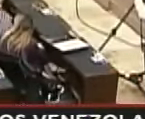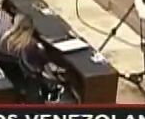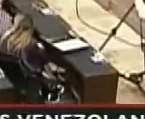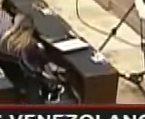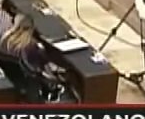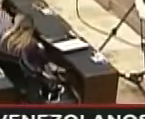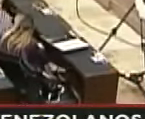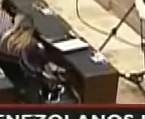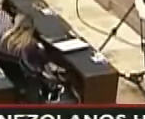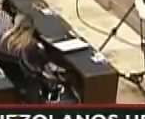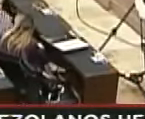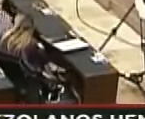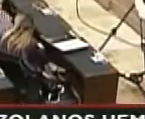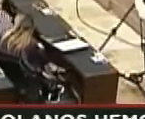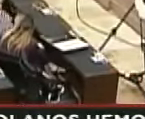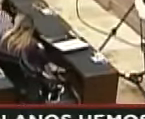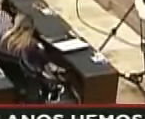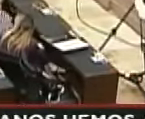cuarto periodo.